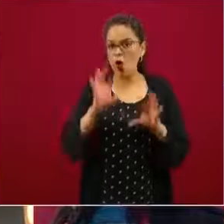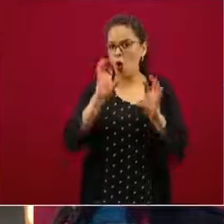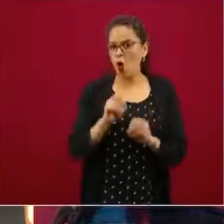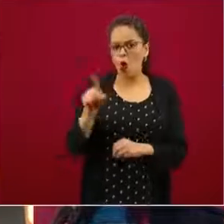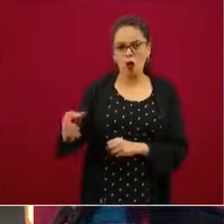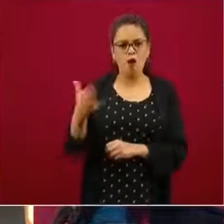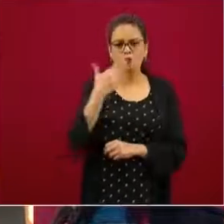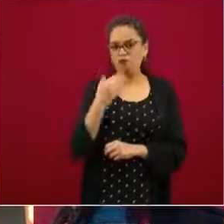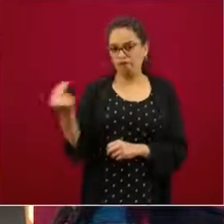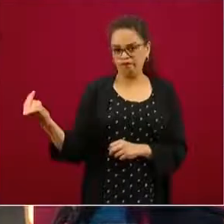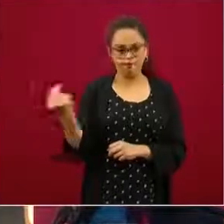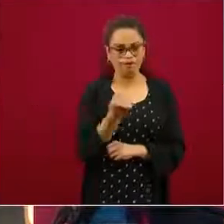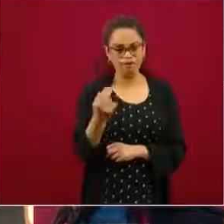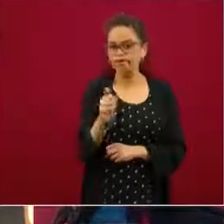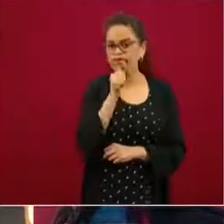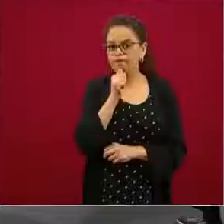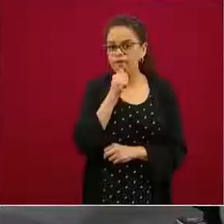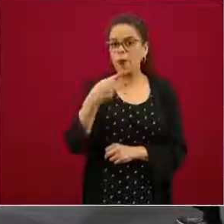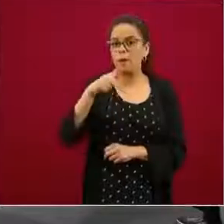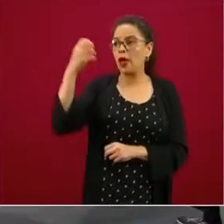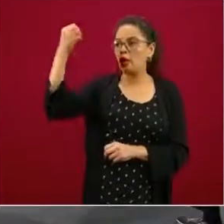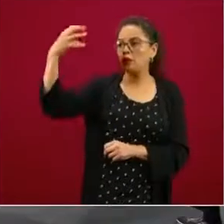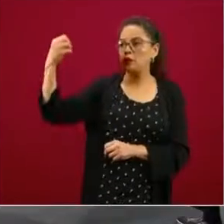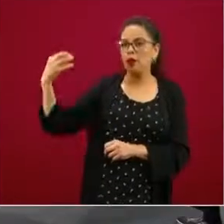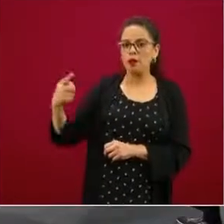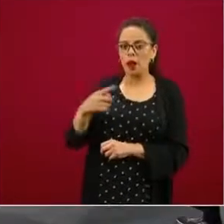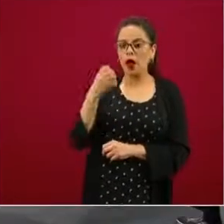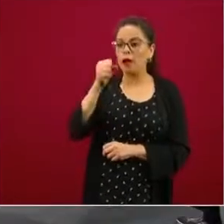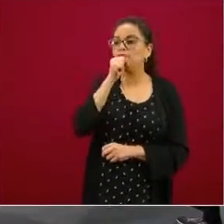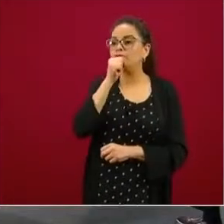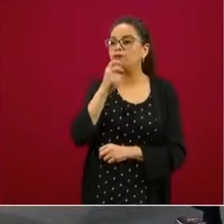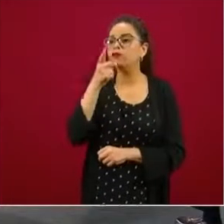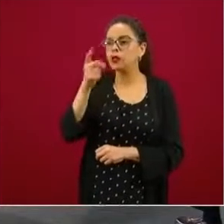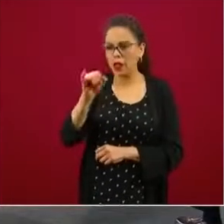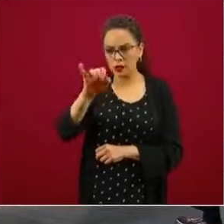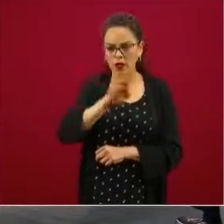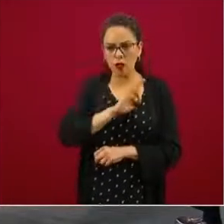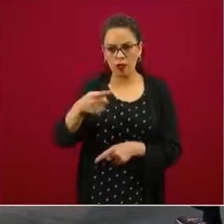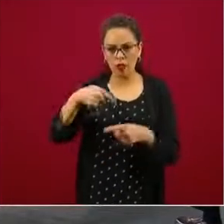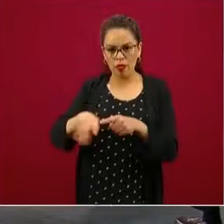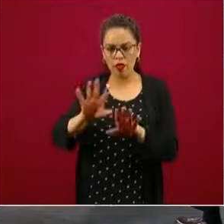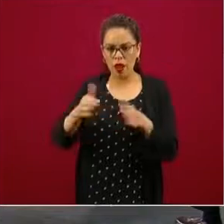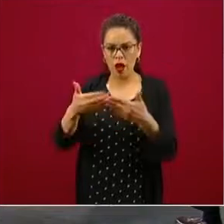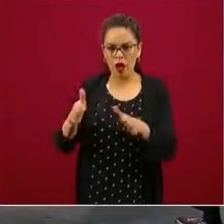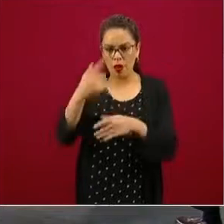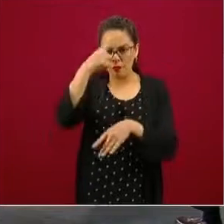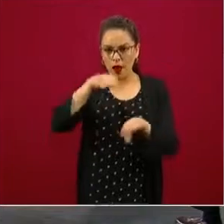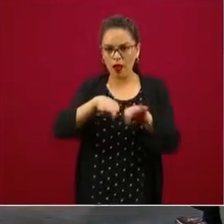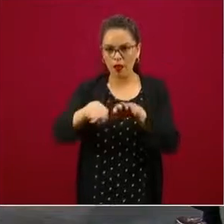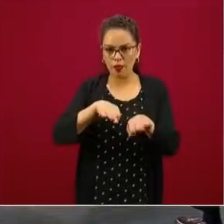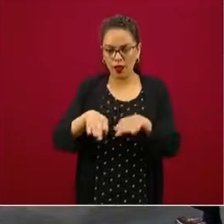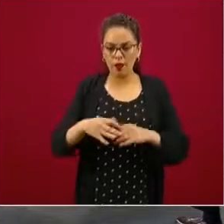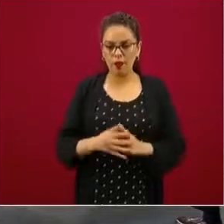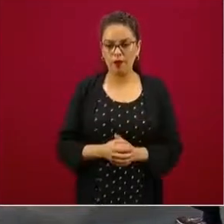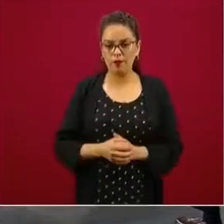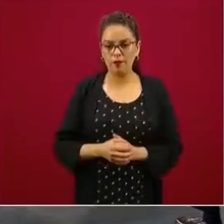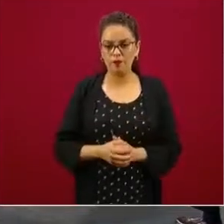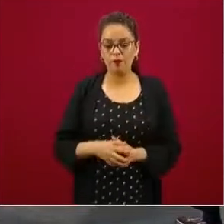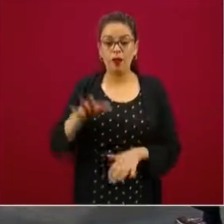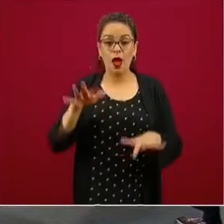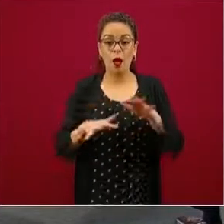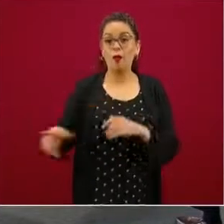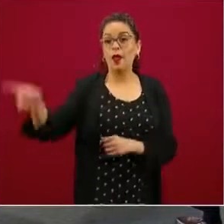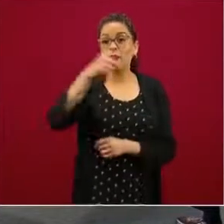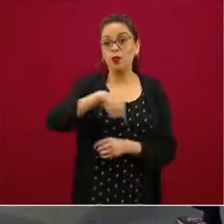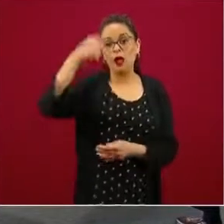esenciales, pero que el semáforo ya les permite trabajar. ¿Cuáles son las esenciales originales? Porque ese es un asunto que damos a veces por hecho que todo el mundo sabe.